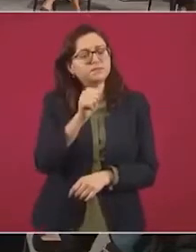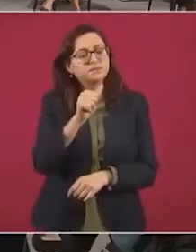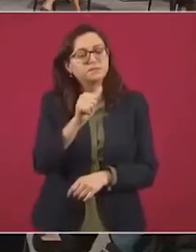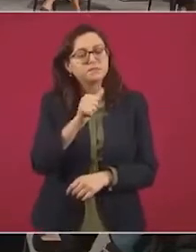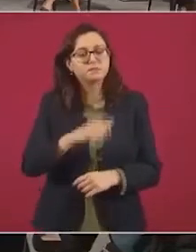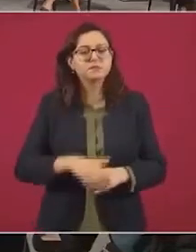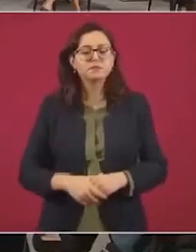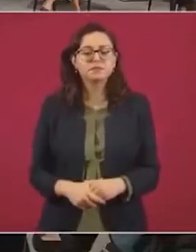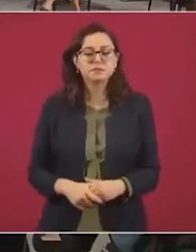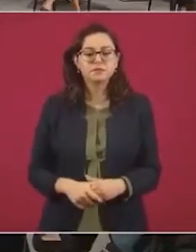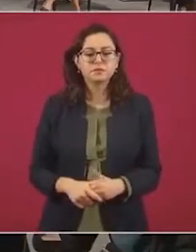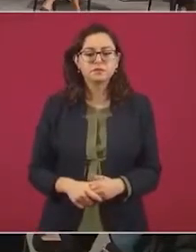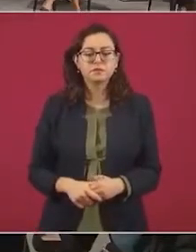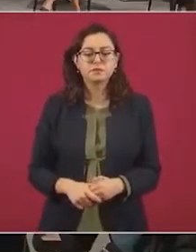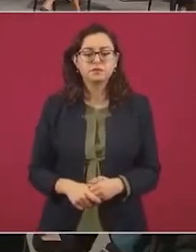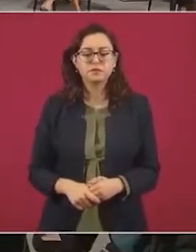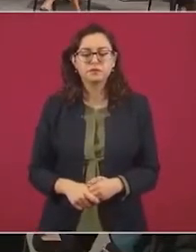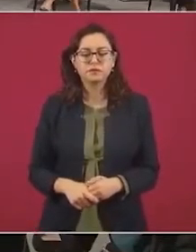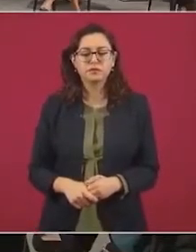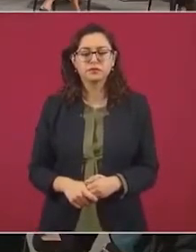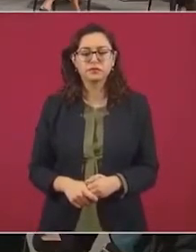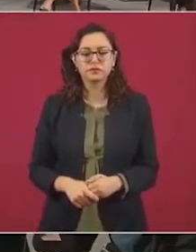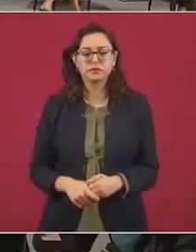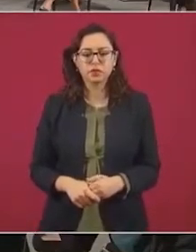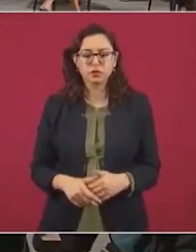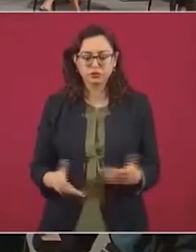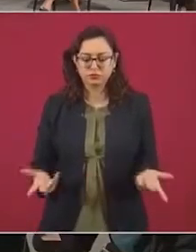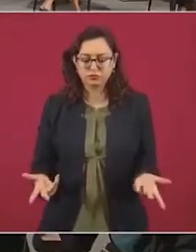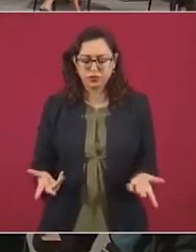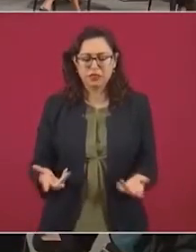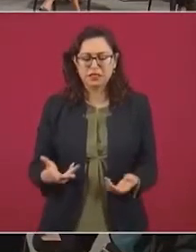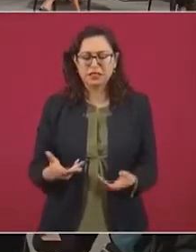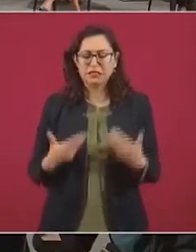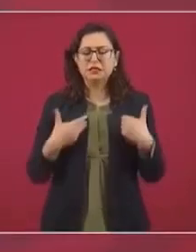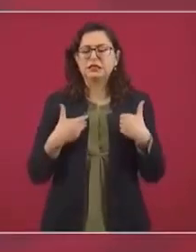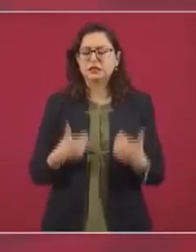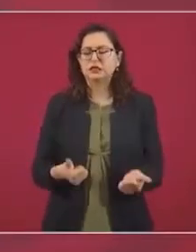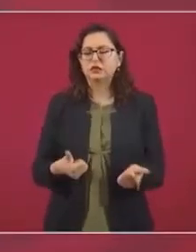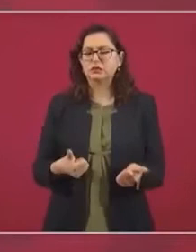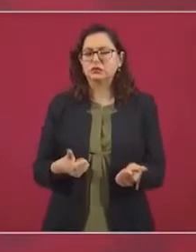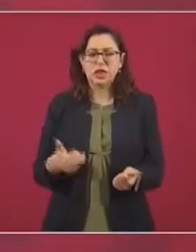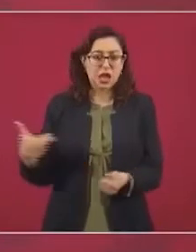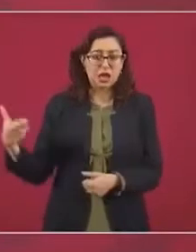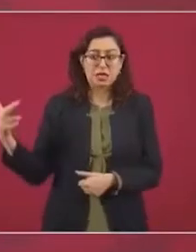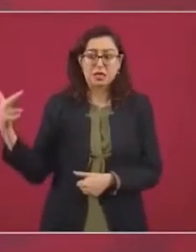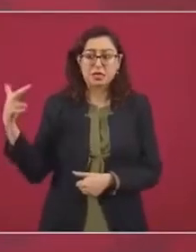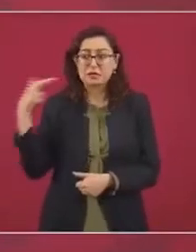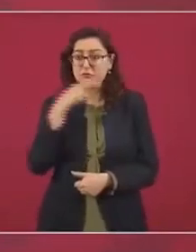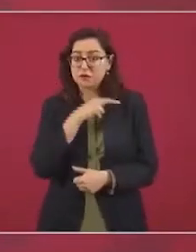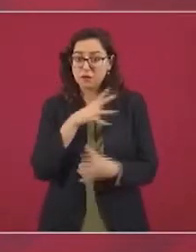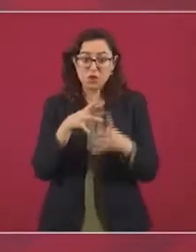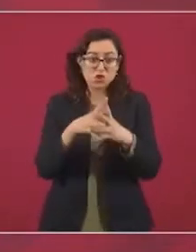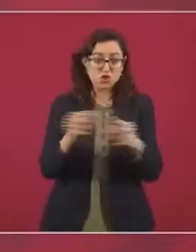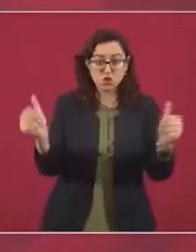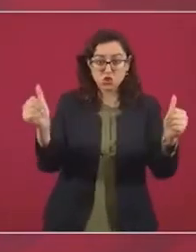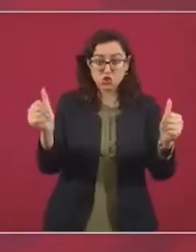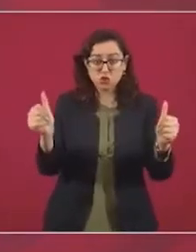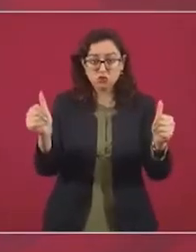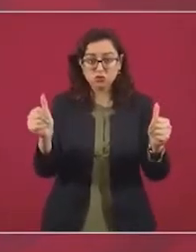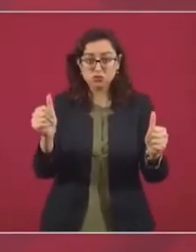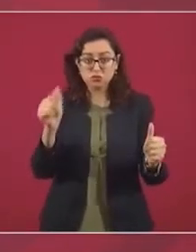No es algo que pensemos que se va a resolver de un plumazo. Esto tiene mucho tiempo de que